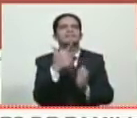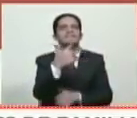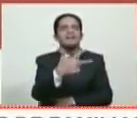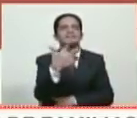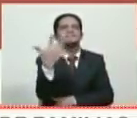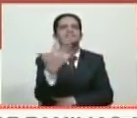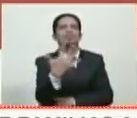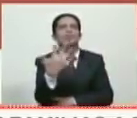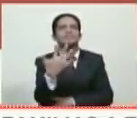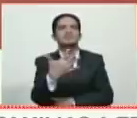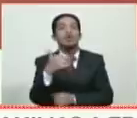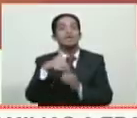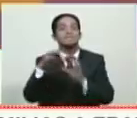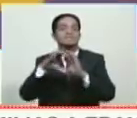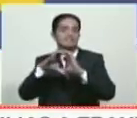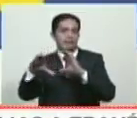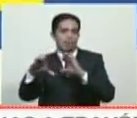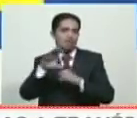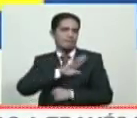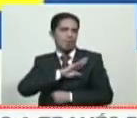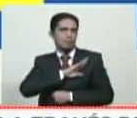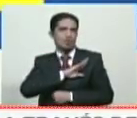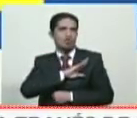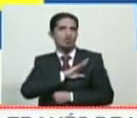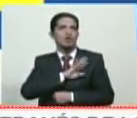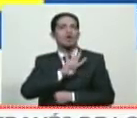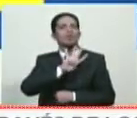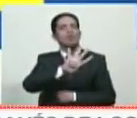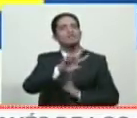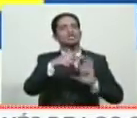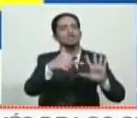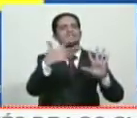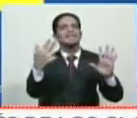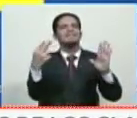2.833.355 en transporte terrestre y